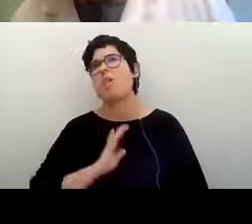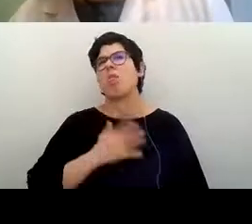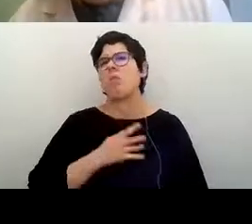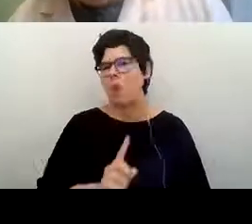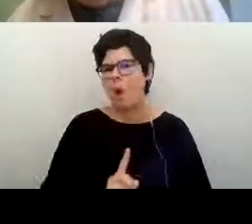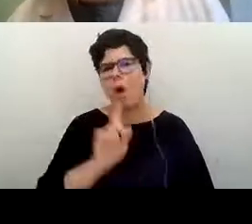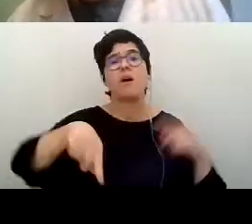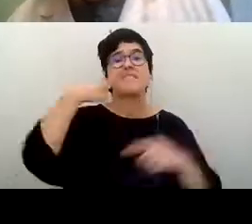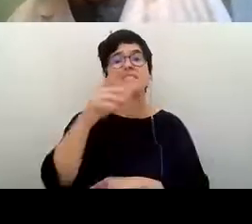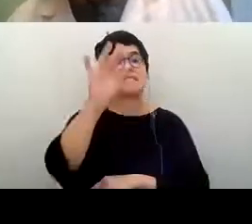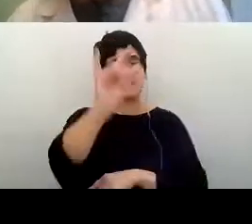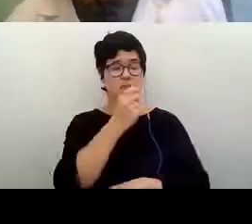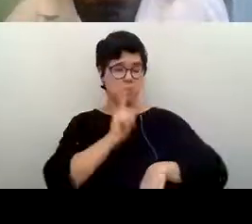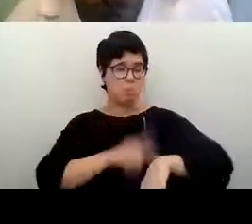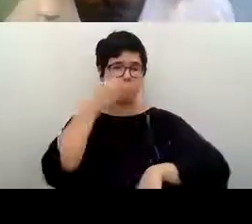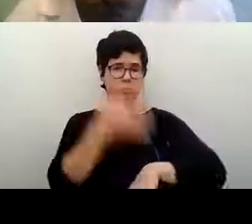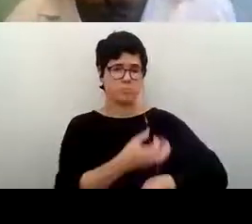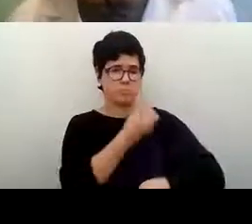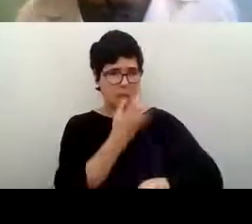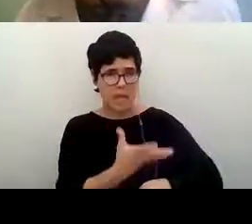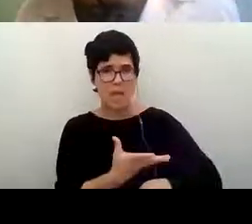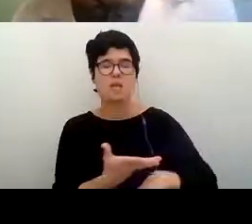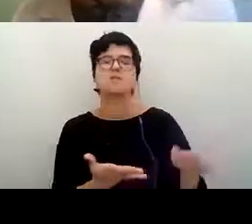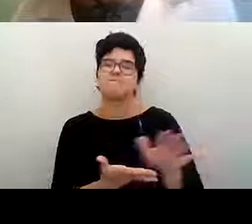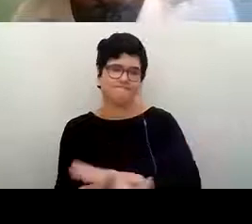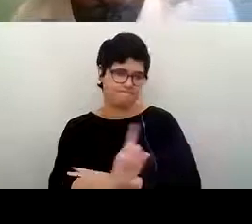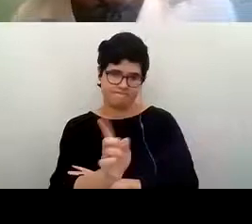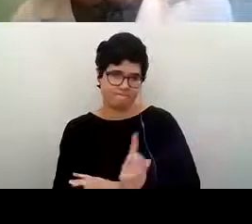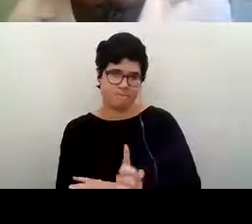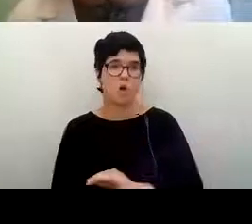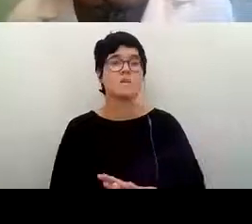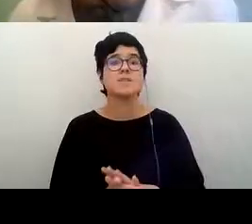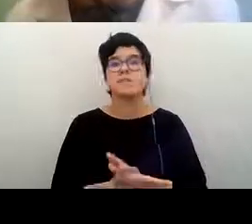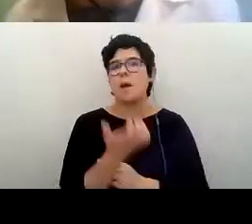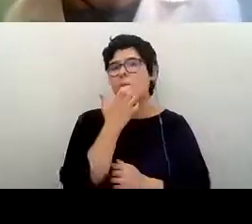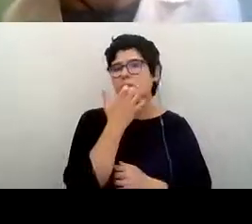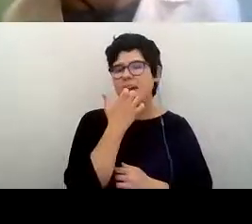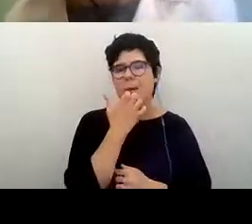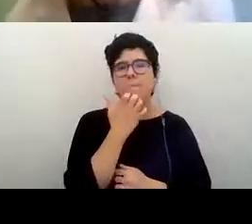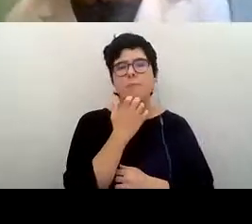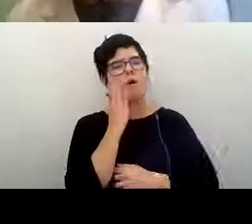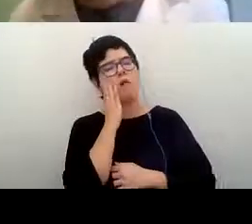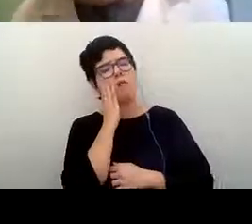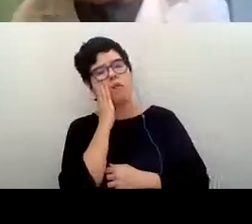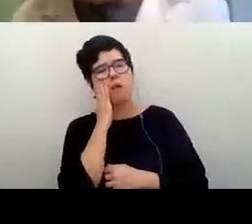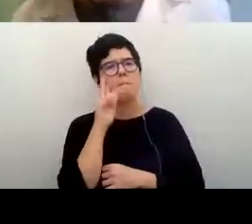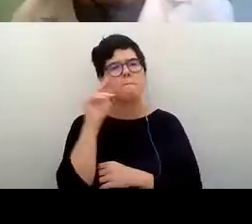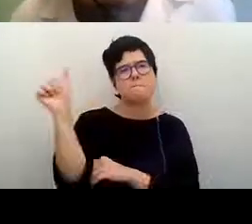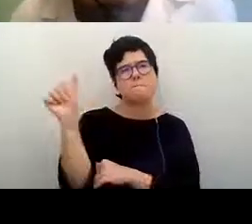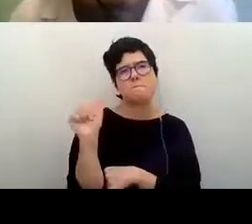intentando disminuir el cortisol, es decir, meternos en la cama después de ver una película de suspense, de miedo, de terror, pues igual no es